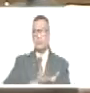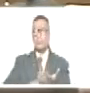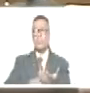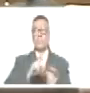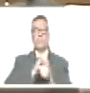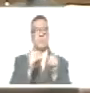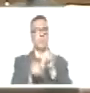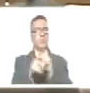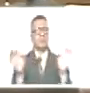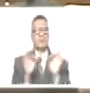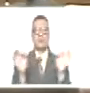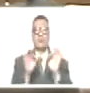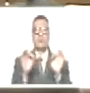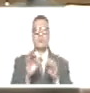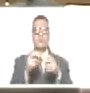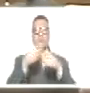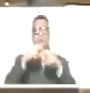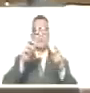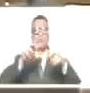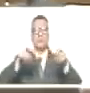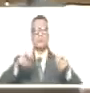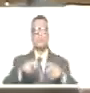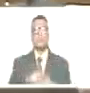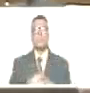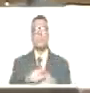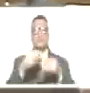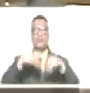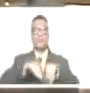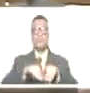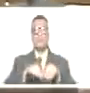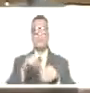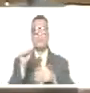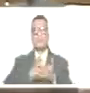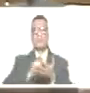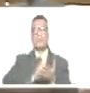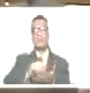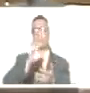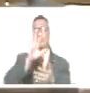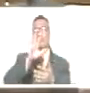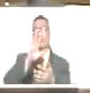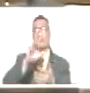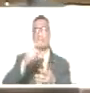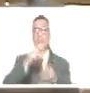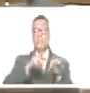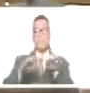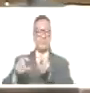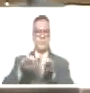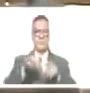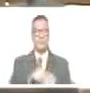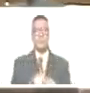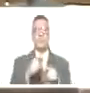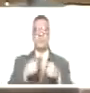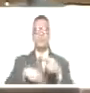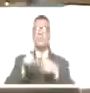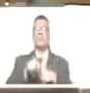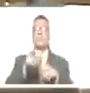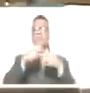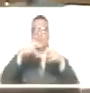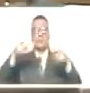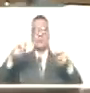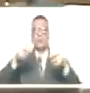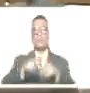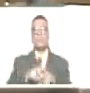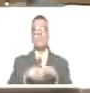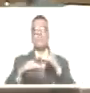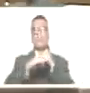la denominación del epígrafe del artículo 5, quedando redactado de la manera siguiente. Epígrafe, igualdad y